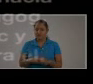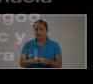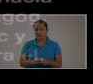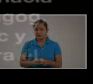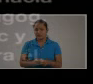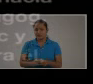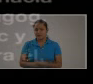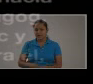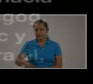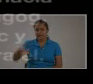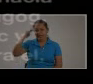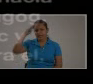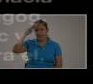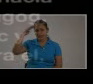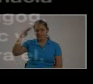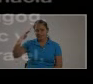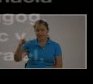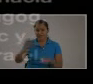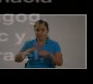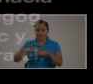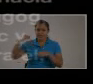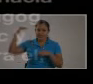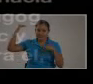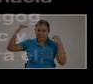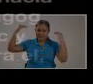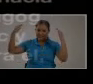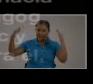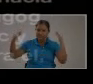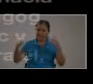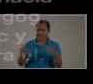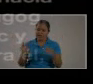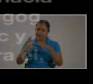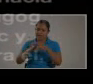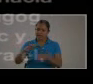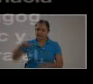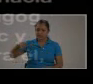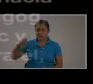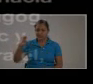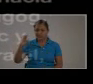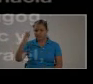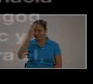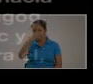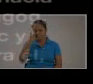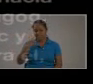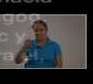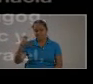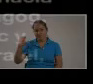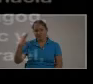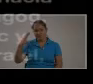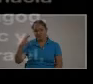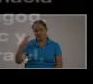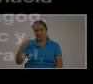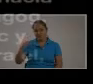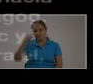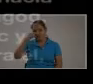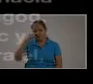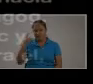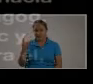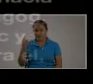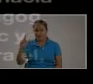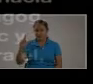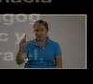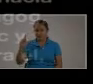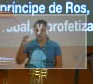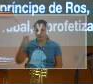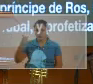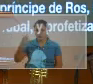el jefe supremo de Mesec y Tubal. Esto se debe a que Rosh es